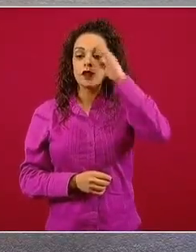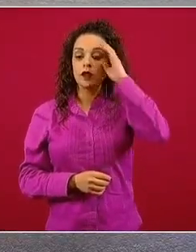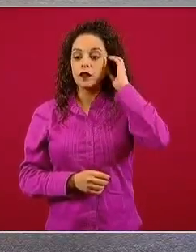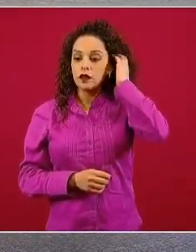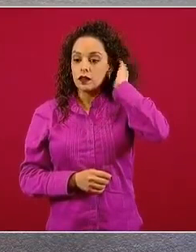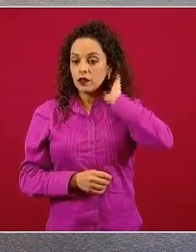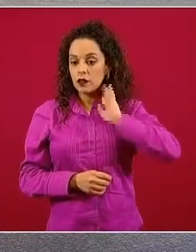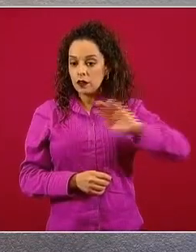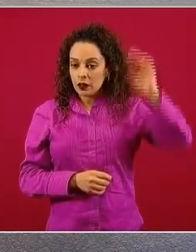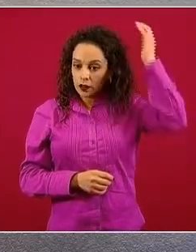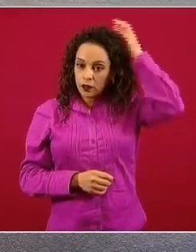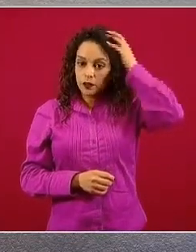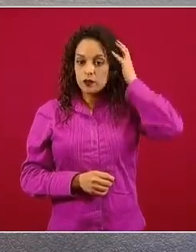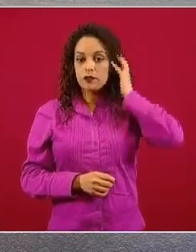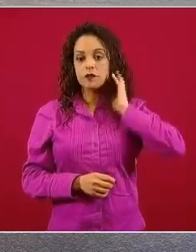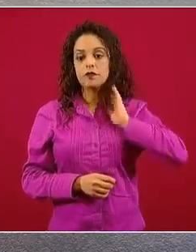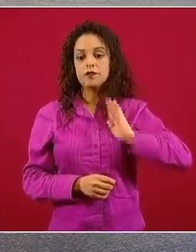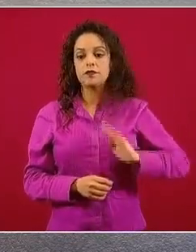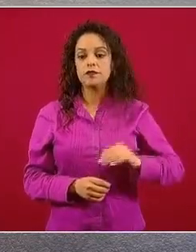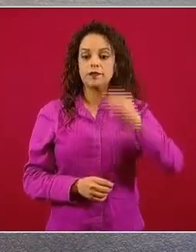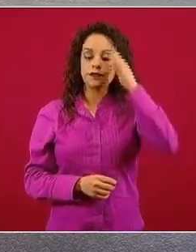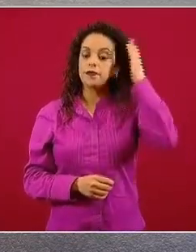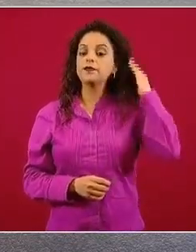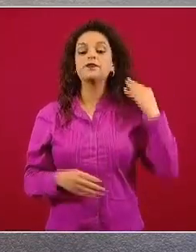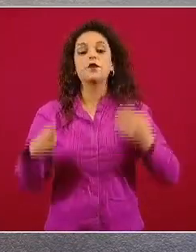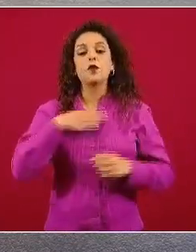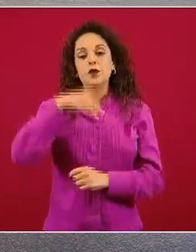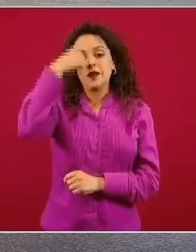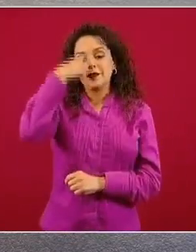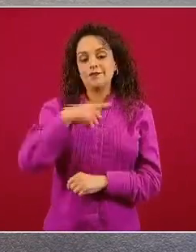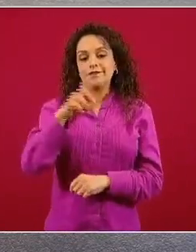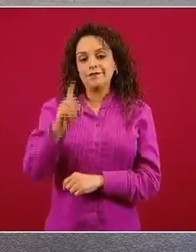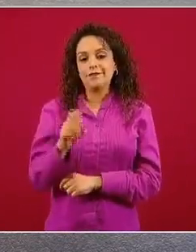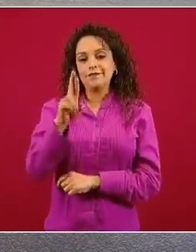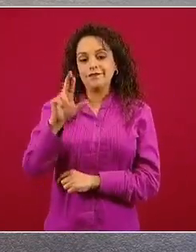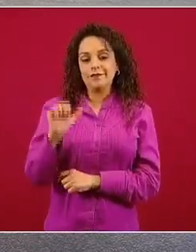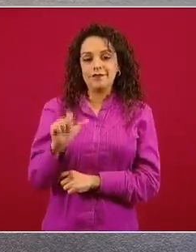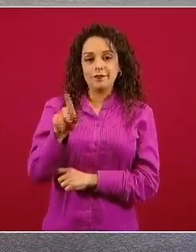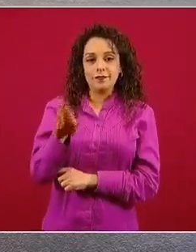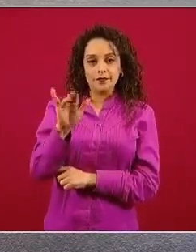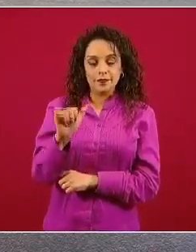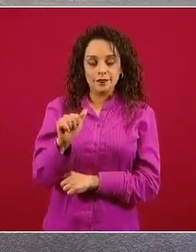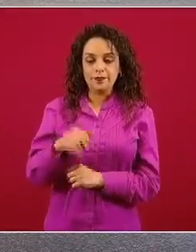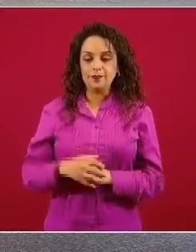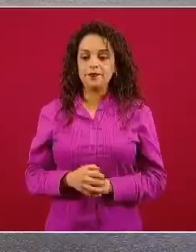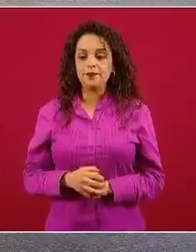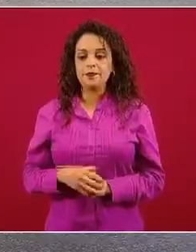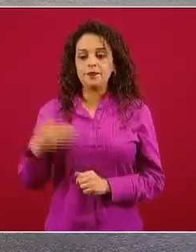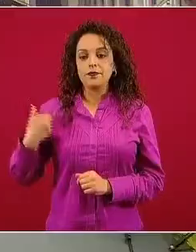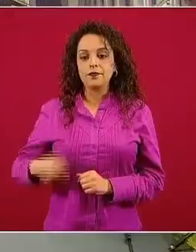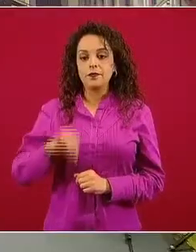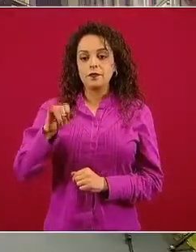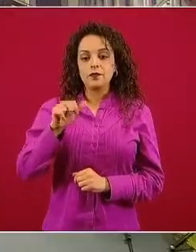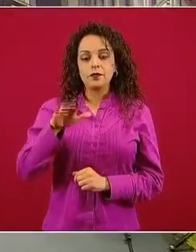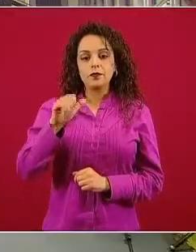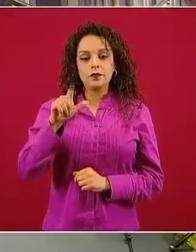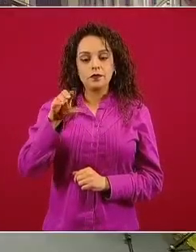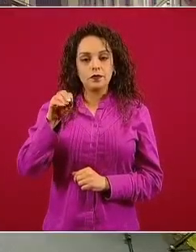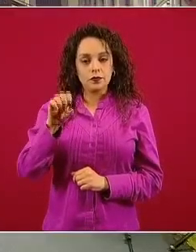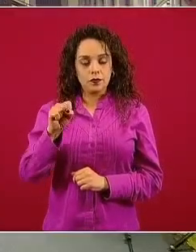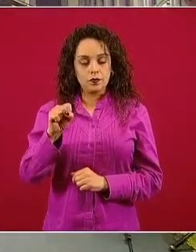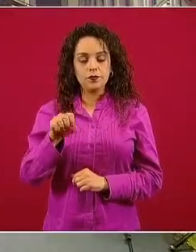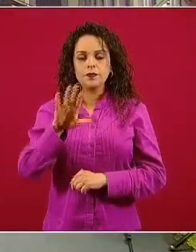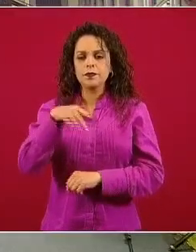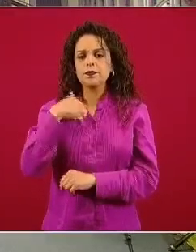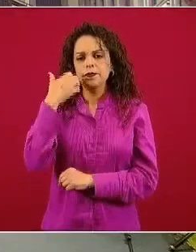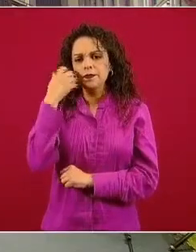Gracias. Sí, buenas noches, doctora Lomía. Juan Carlos Machorro, AM de Querétaro. Doctor, con esta firma que hizo